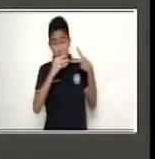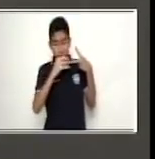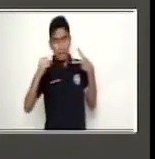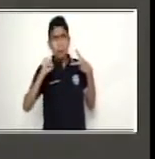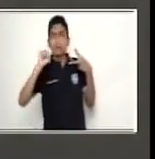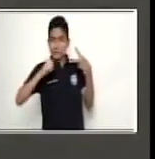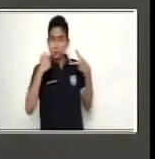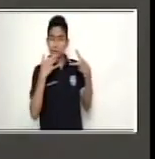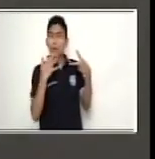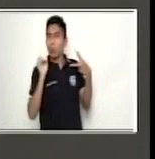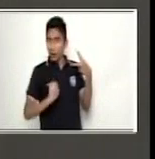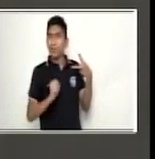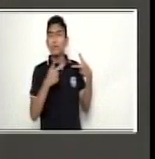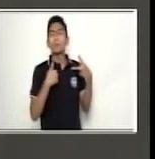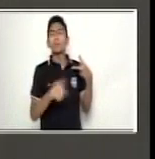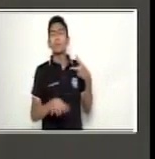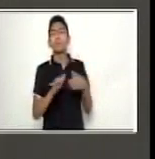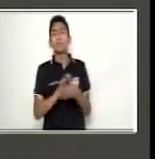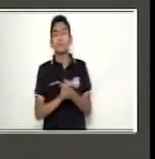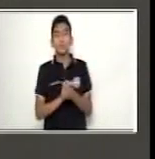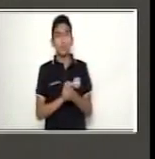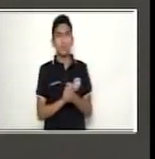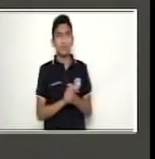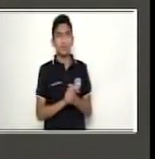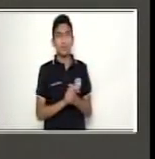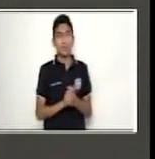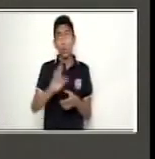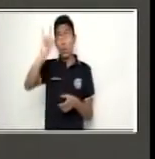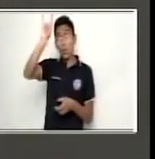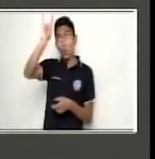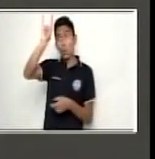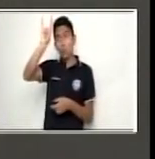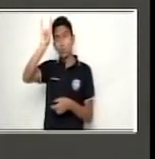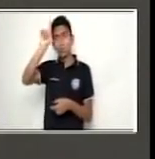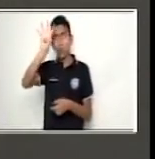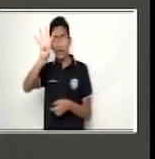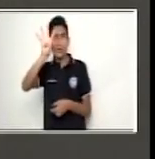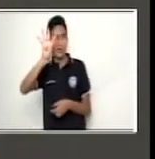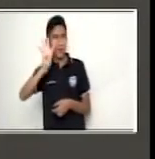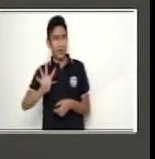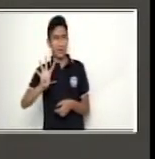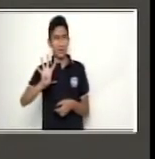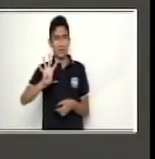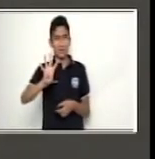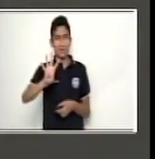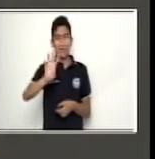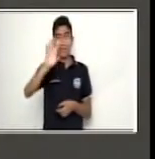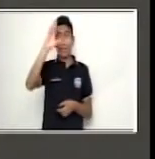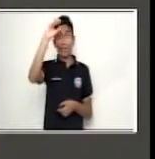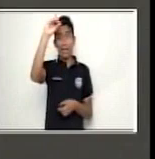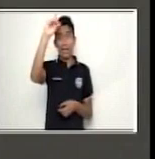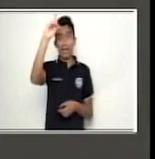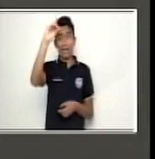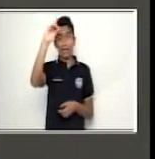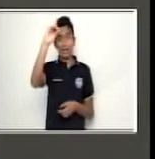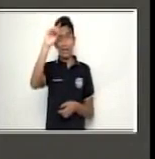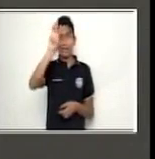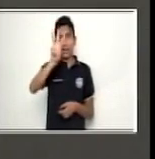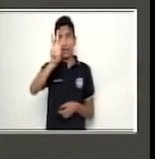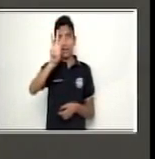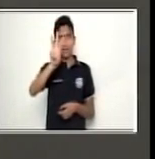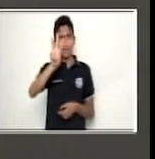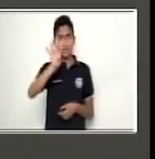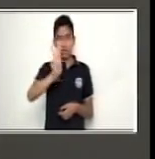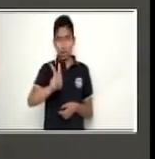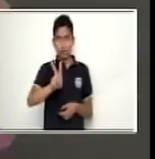4, la decena, que es 2, y la centena, que es 1. Ahora sí puedes realizar esta